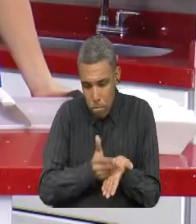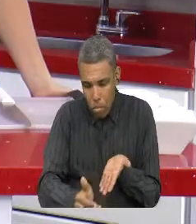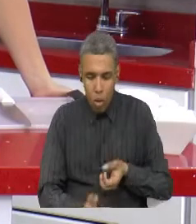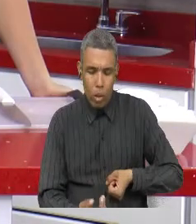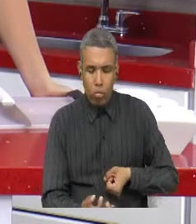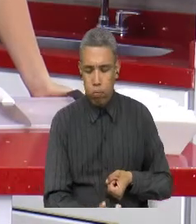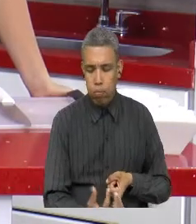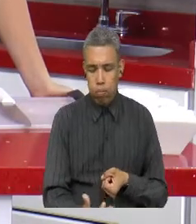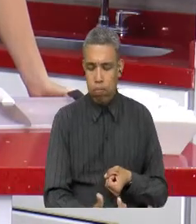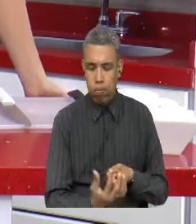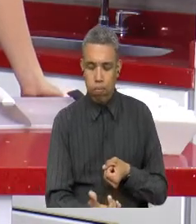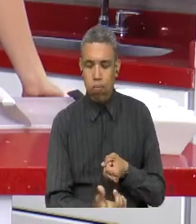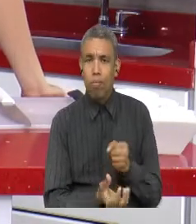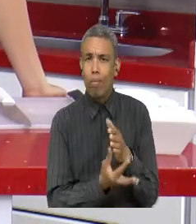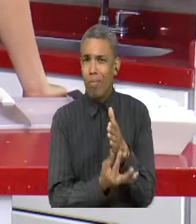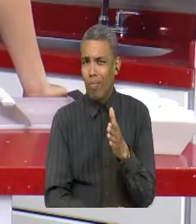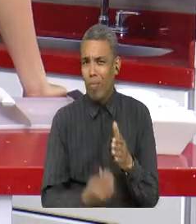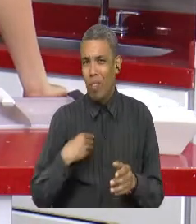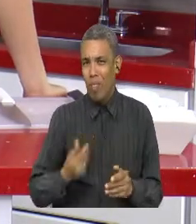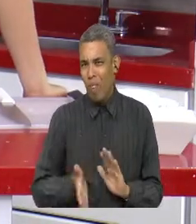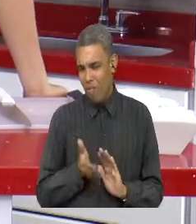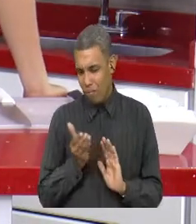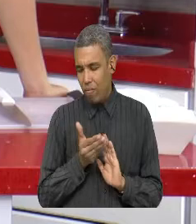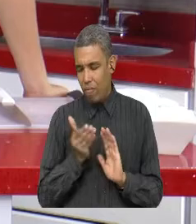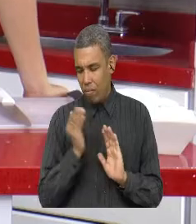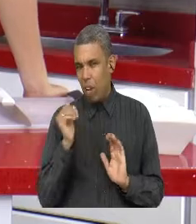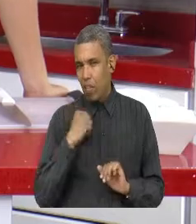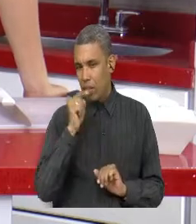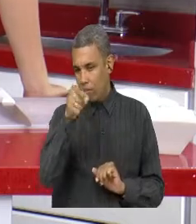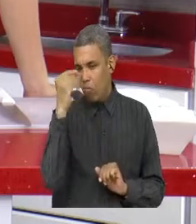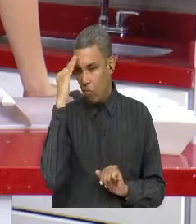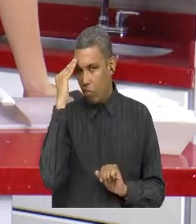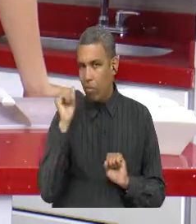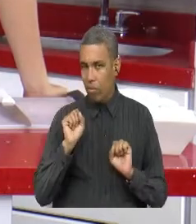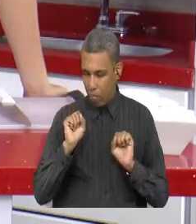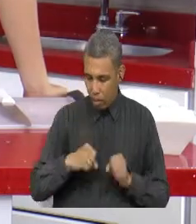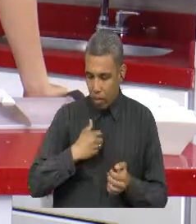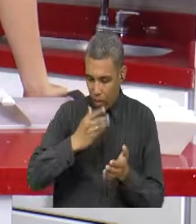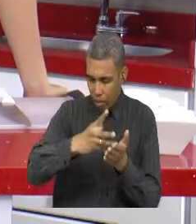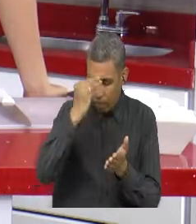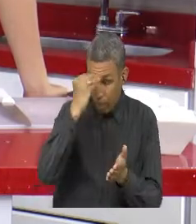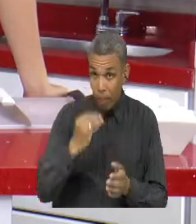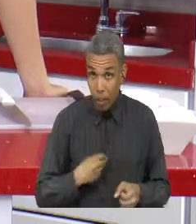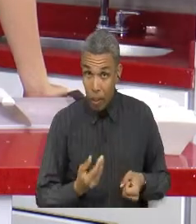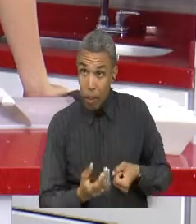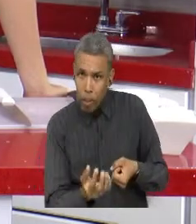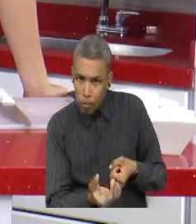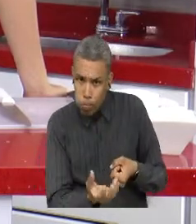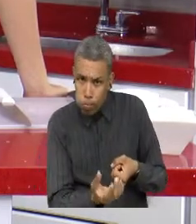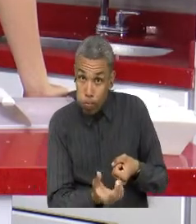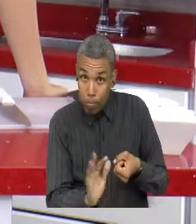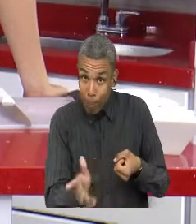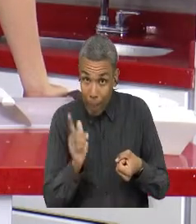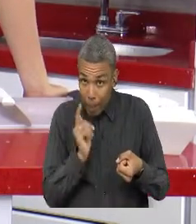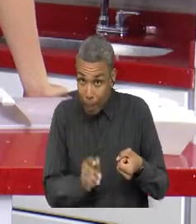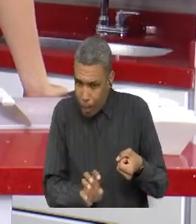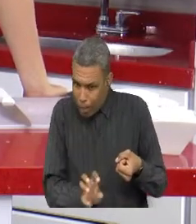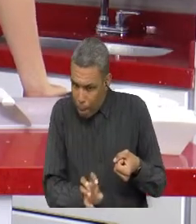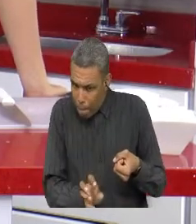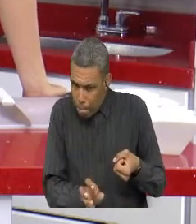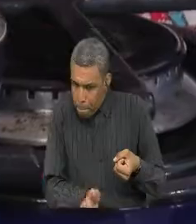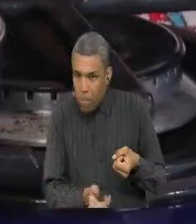fáciles. Ya después de estas dos preparaciones, de que esté el chutney, que ya le vamos a bajar prácticamente a apagar. Ajá.